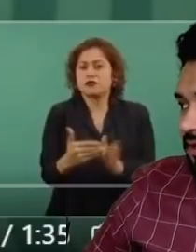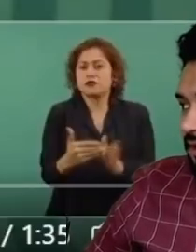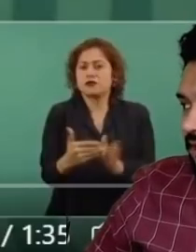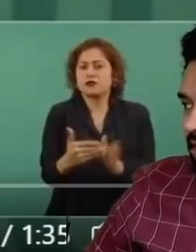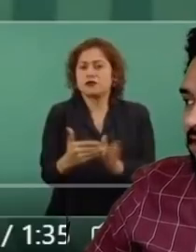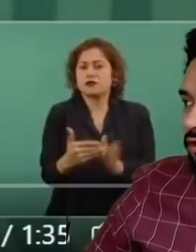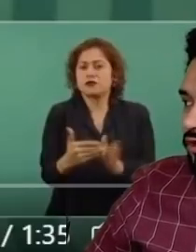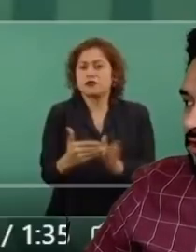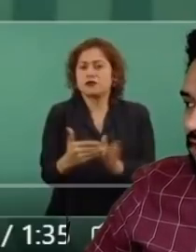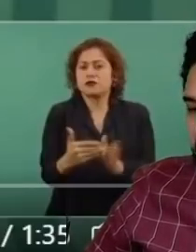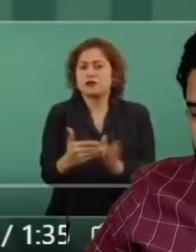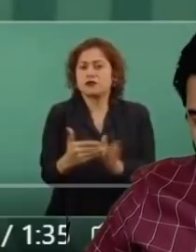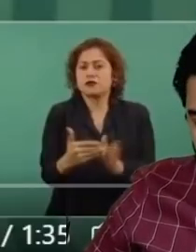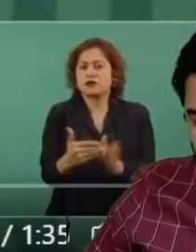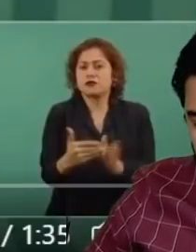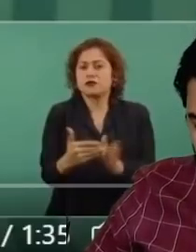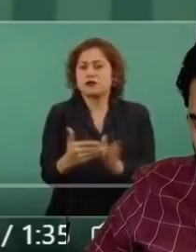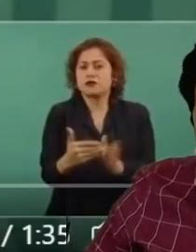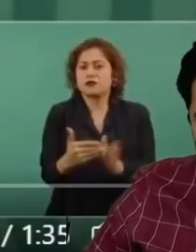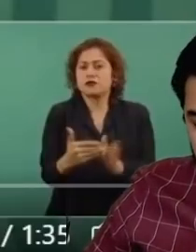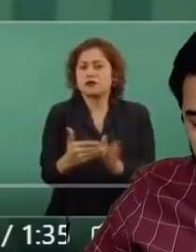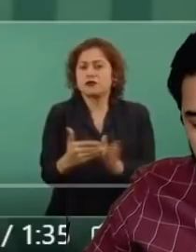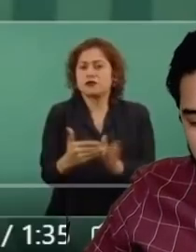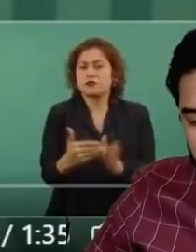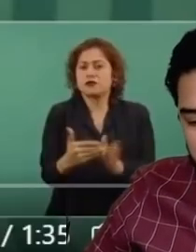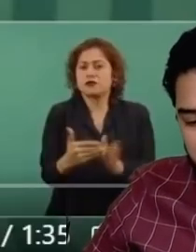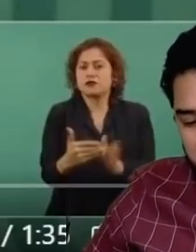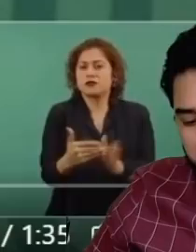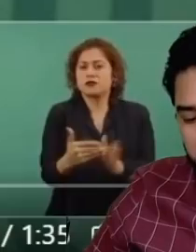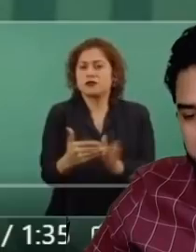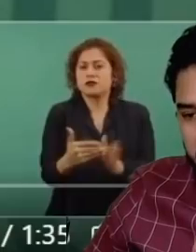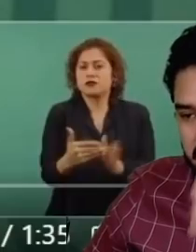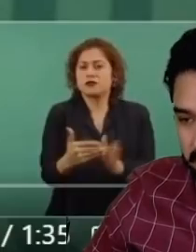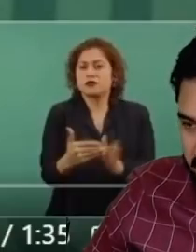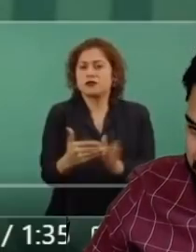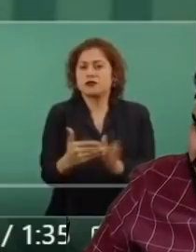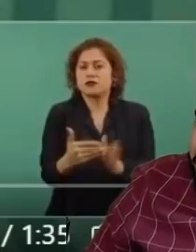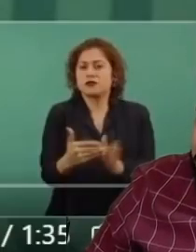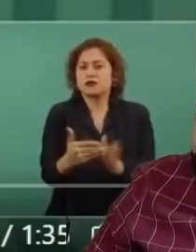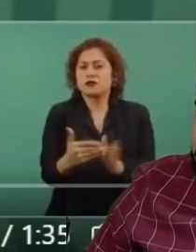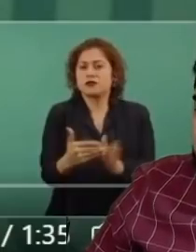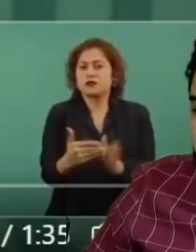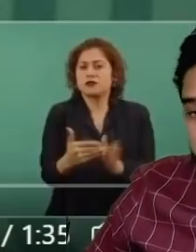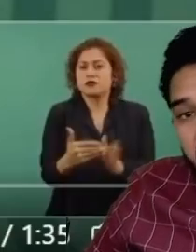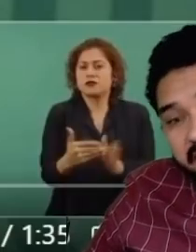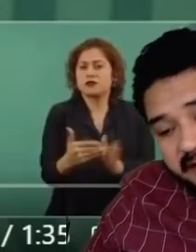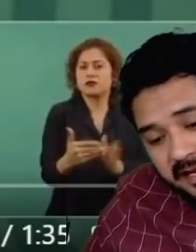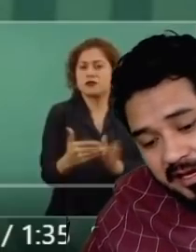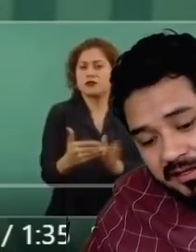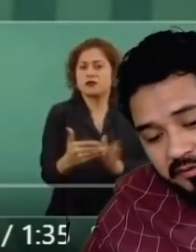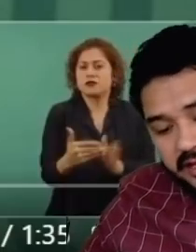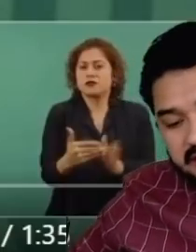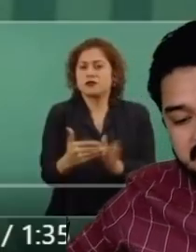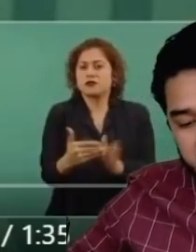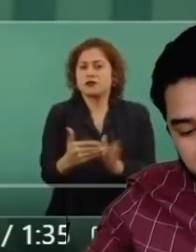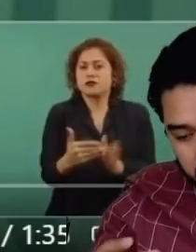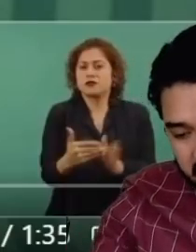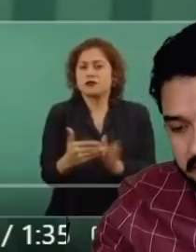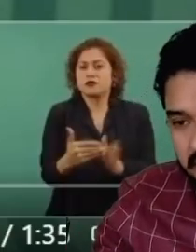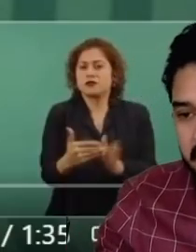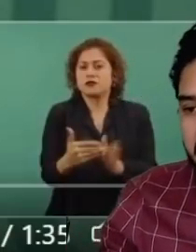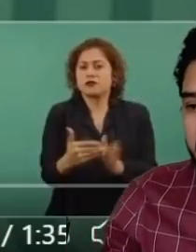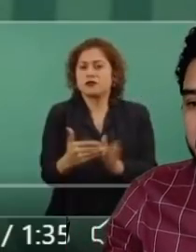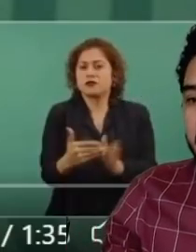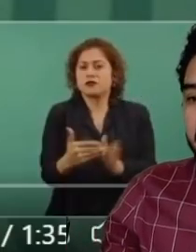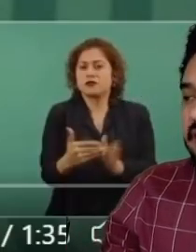también en contra en su oportunidad, tanto en la Cámara de Diputados como en la Cámara de Senadores, pero al final de cuentas, en la